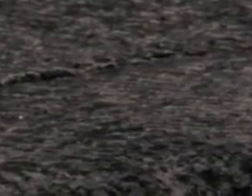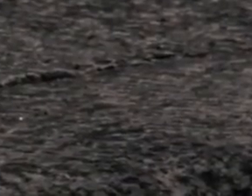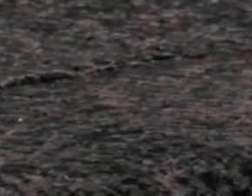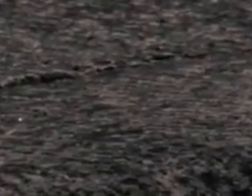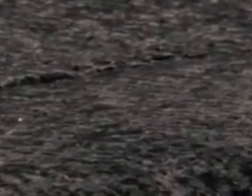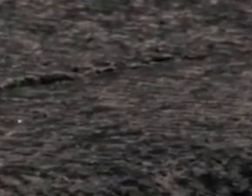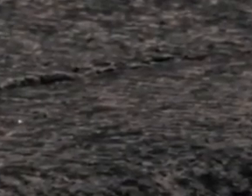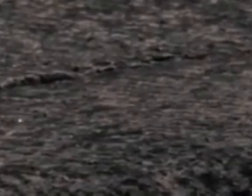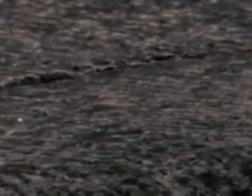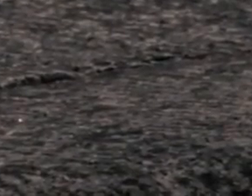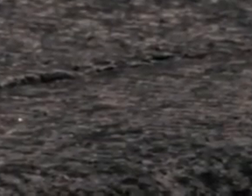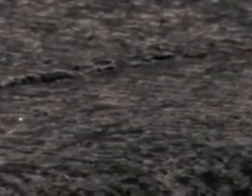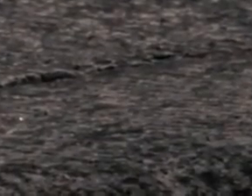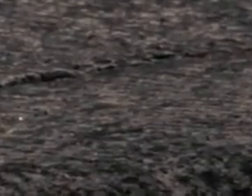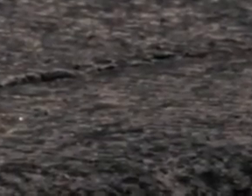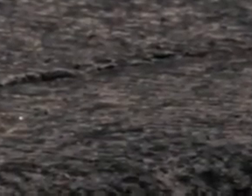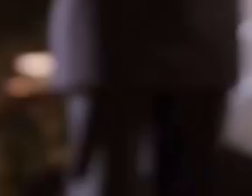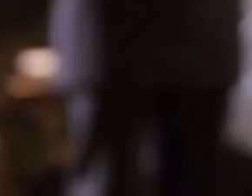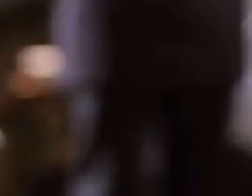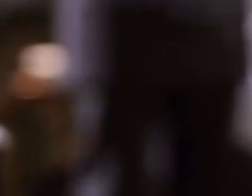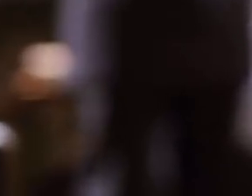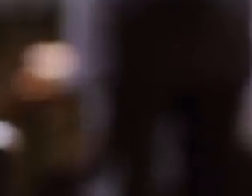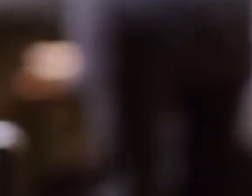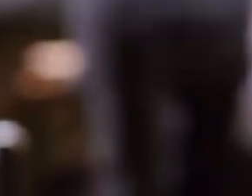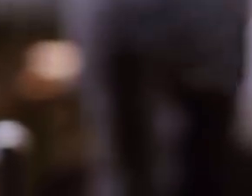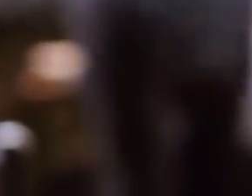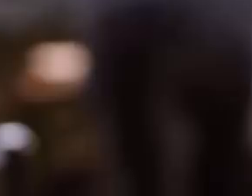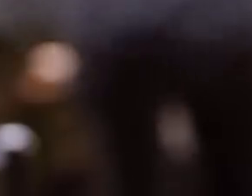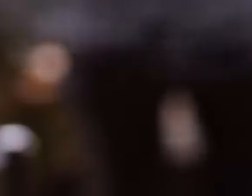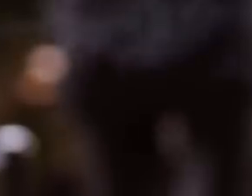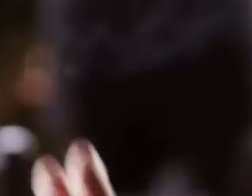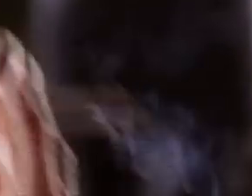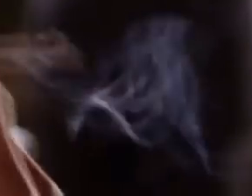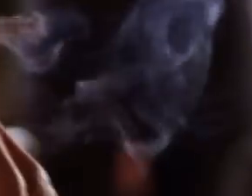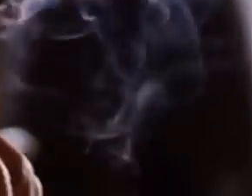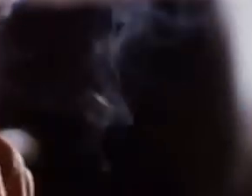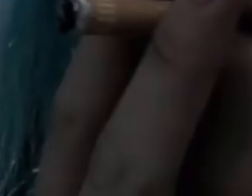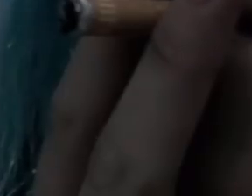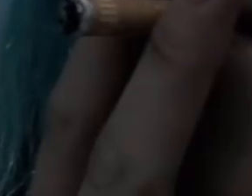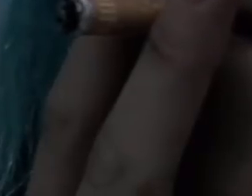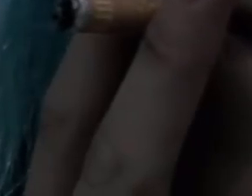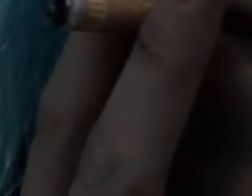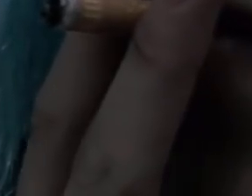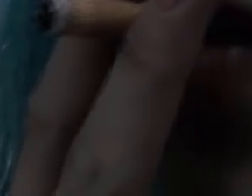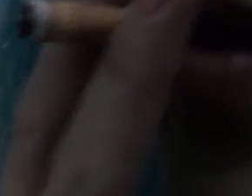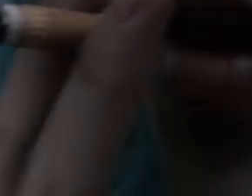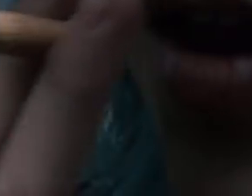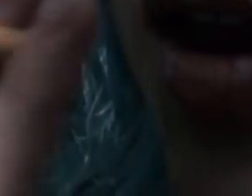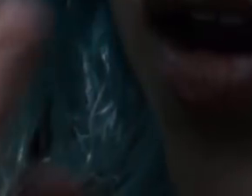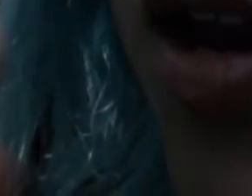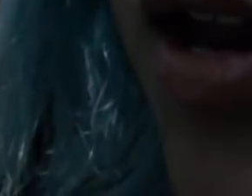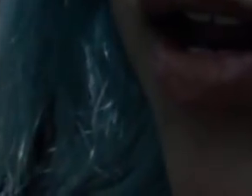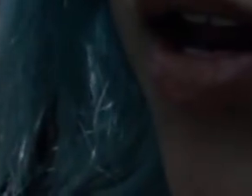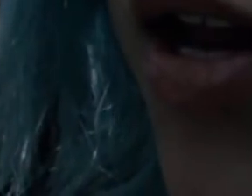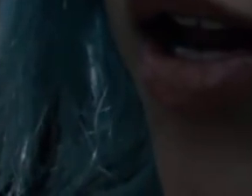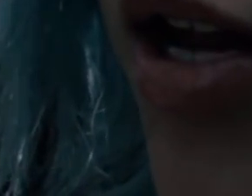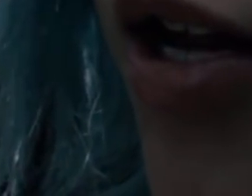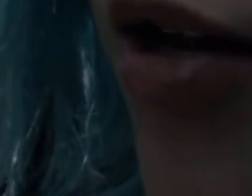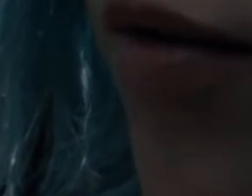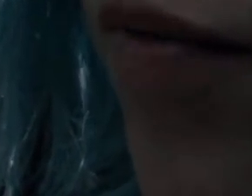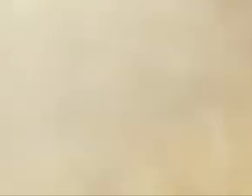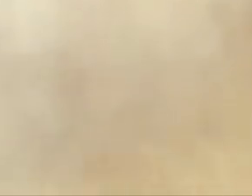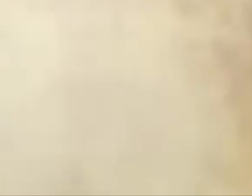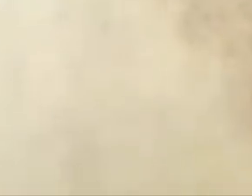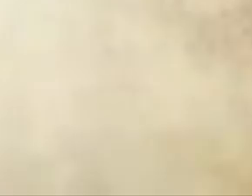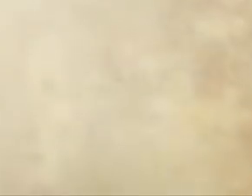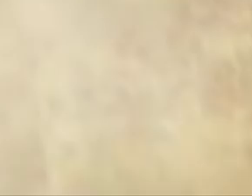cerrados. Cines, teatros, medios de transporte, restaurantes, oficinas y hospitales. Asimismo, está prohibida